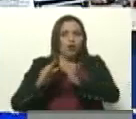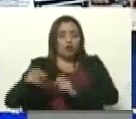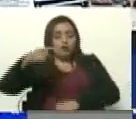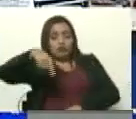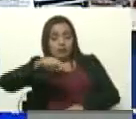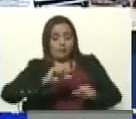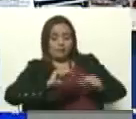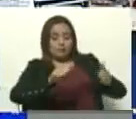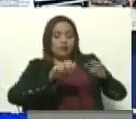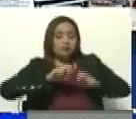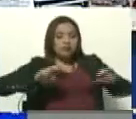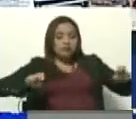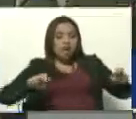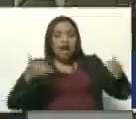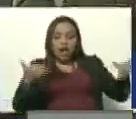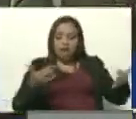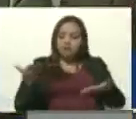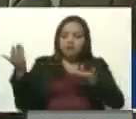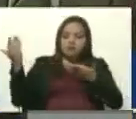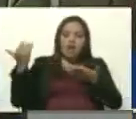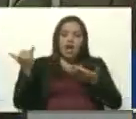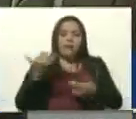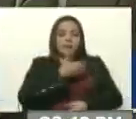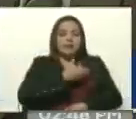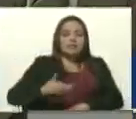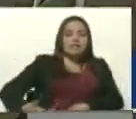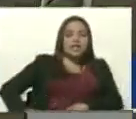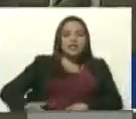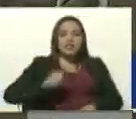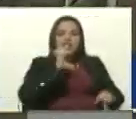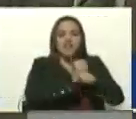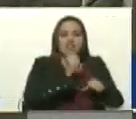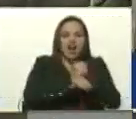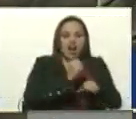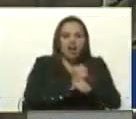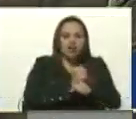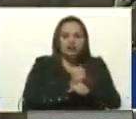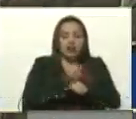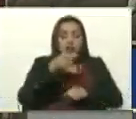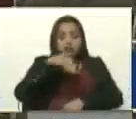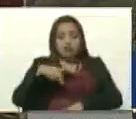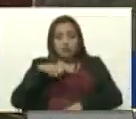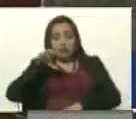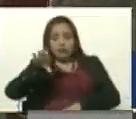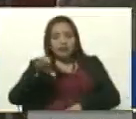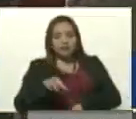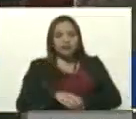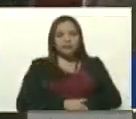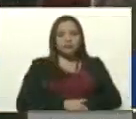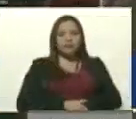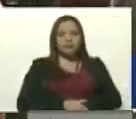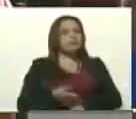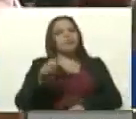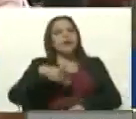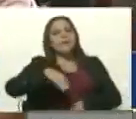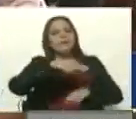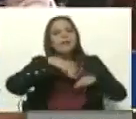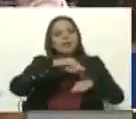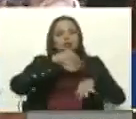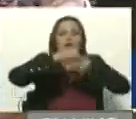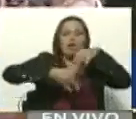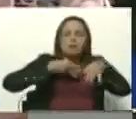sentados. Ahí tienen un presidente obrero y trabajador en nuestro país. Y el ministro ha informado de los